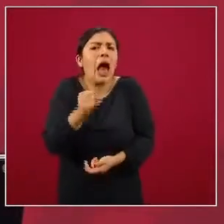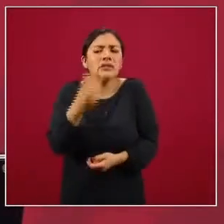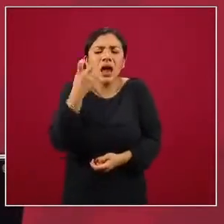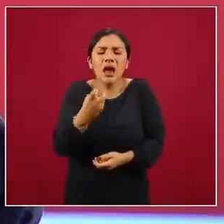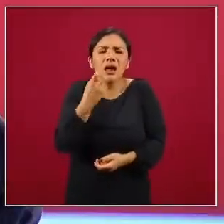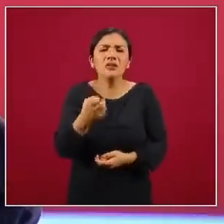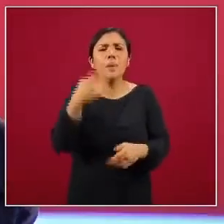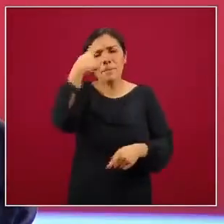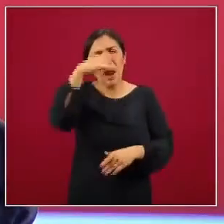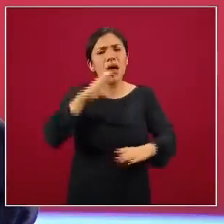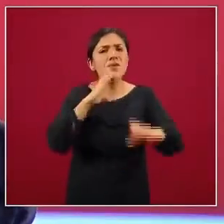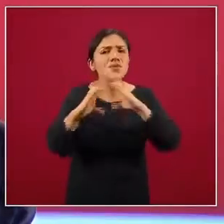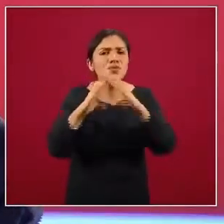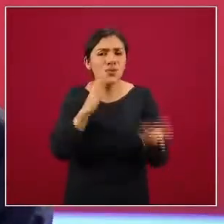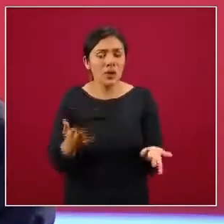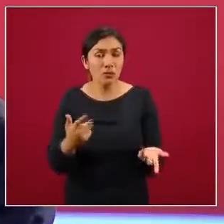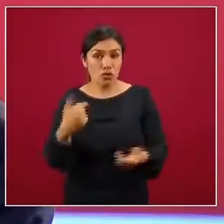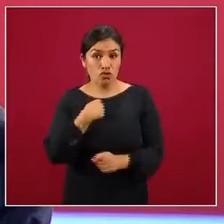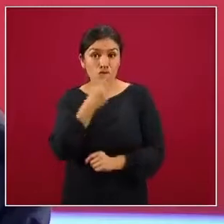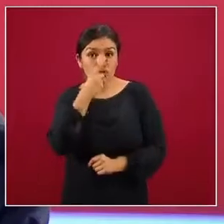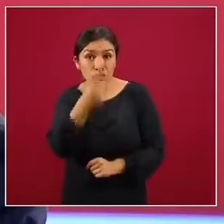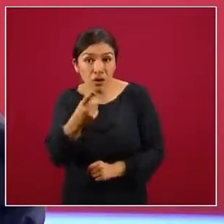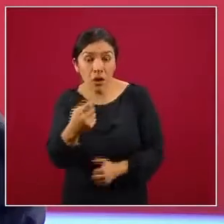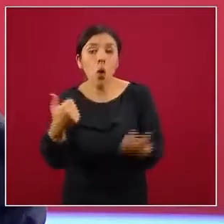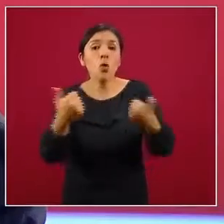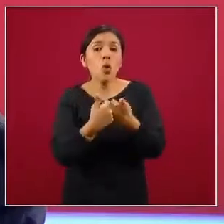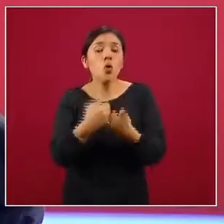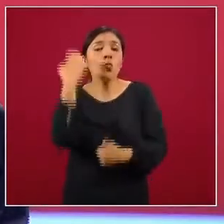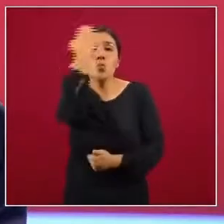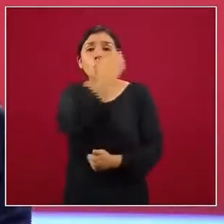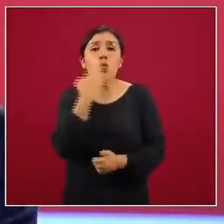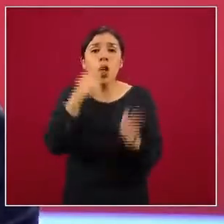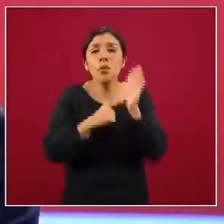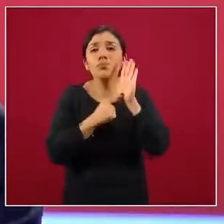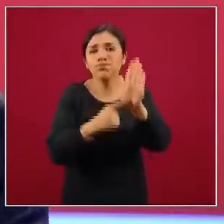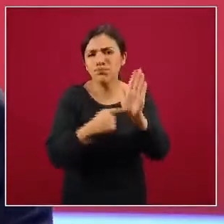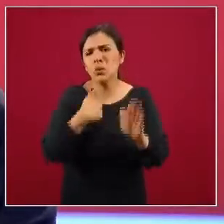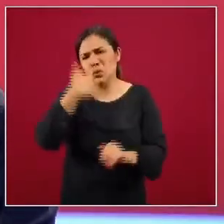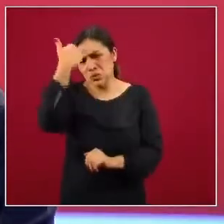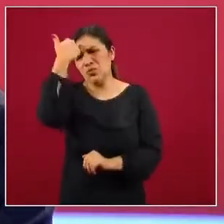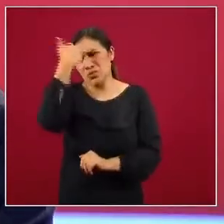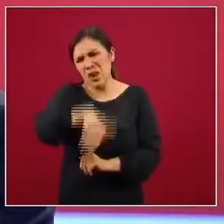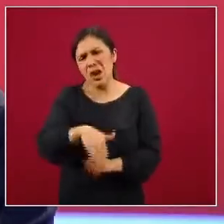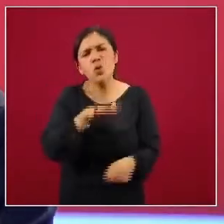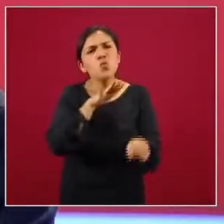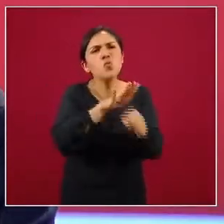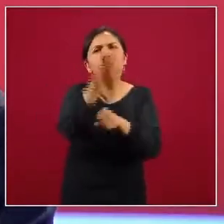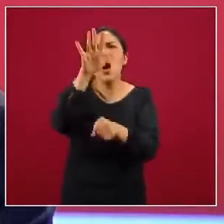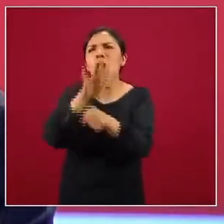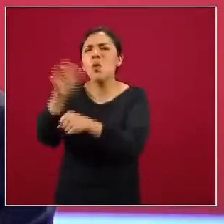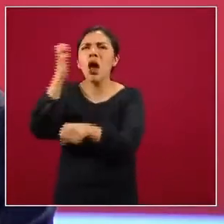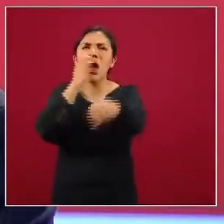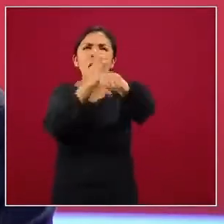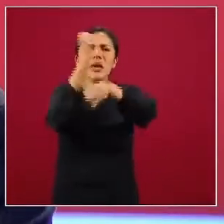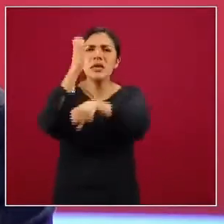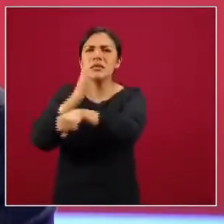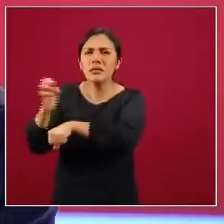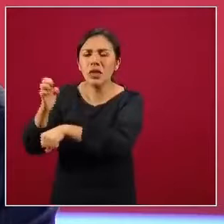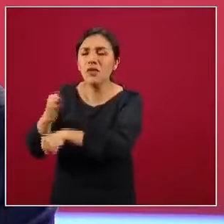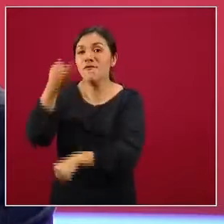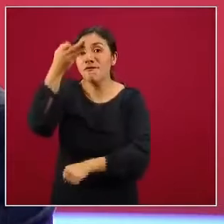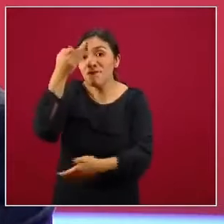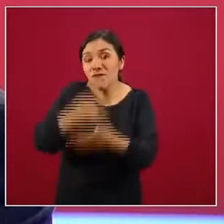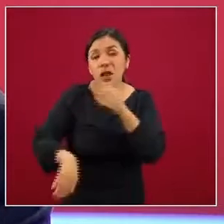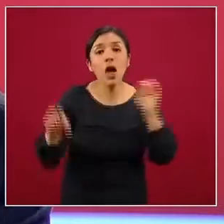espacio técnico y lo que decimos lo decimos con evidencia. Sabemos exactamente cuáles y cuántos estados